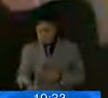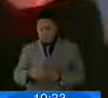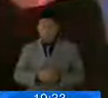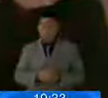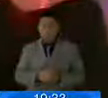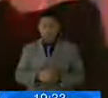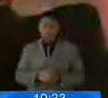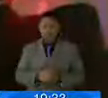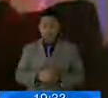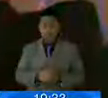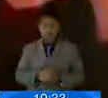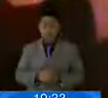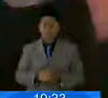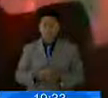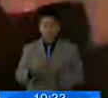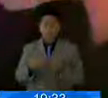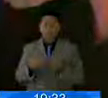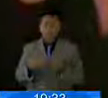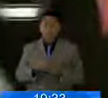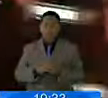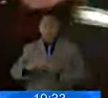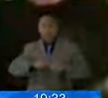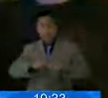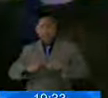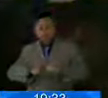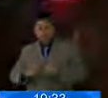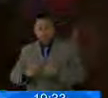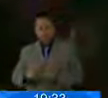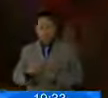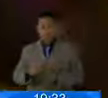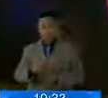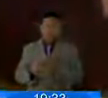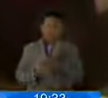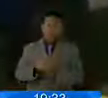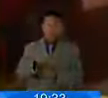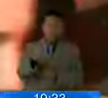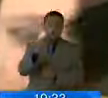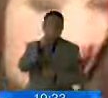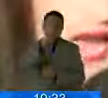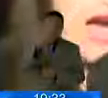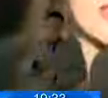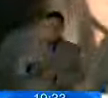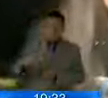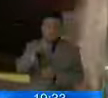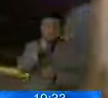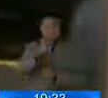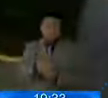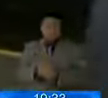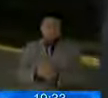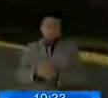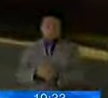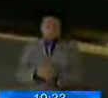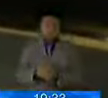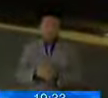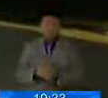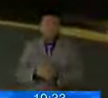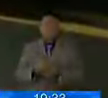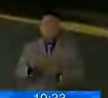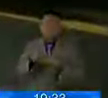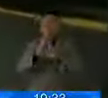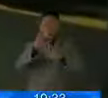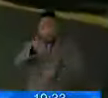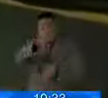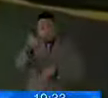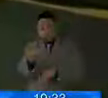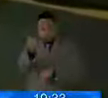Nos han dicho que todavía están intentando rescatar a dos posibles personas que se encuentren atrapadas debajo del